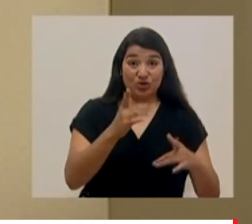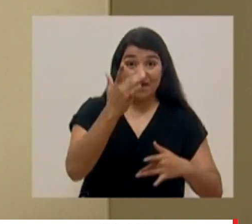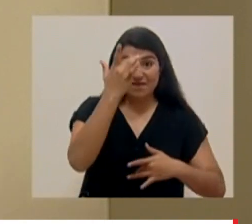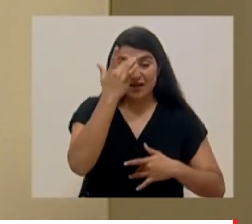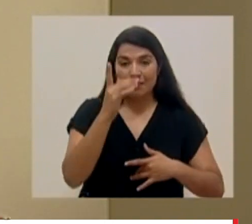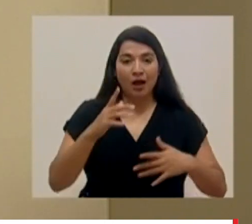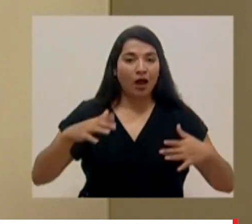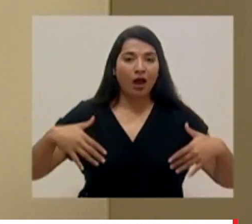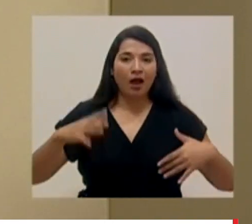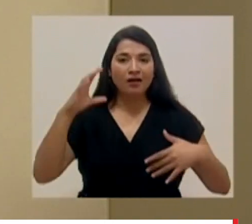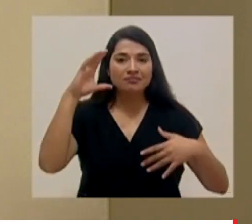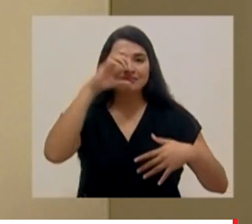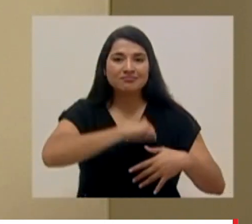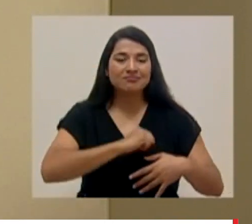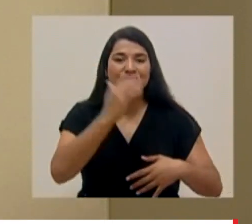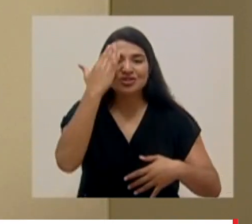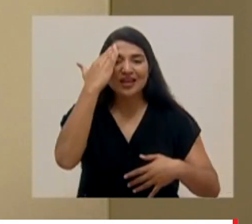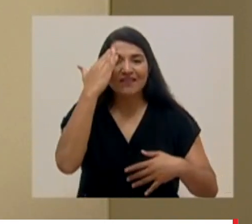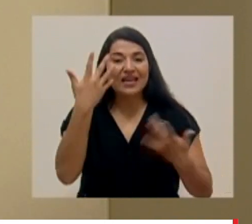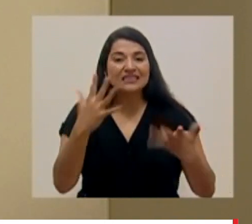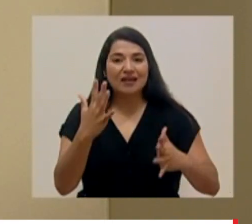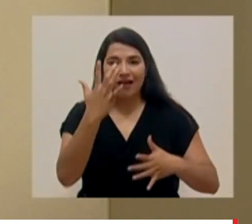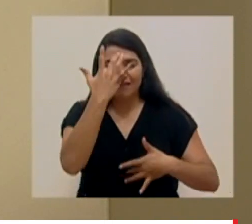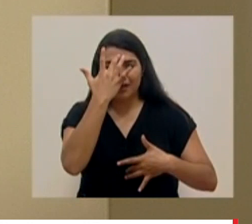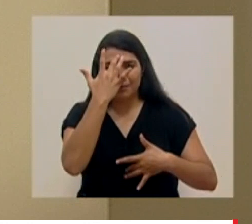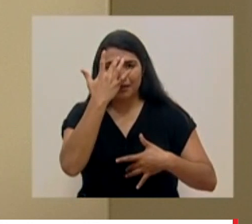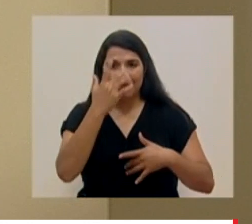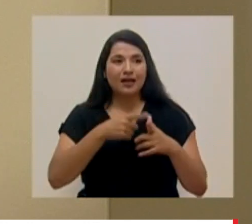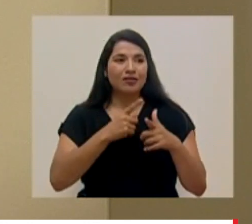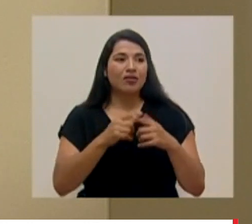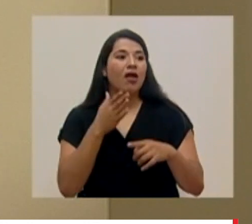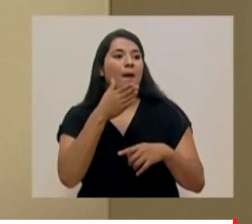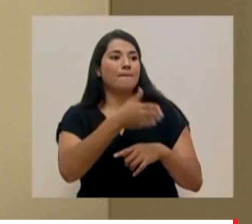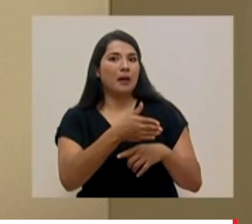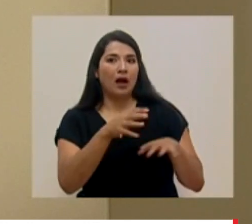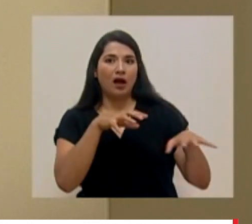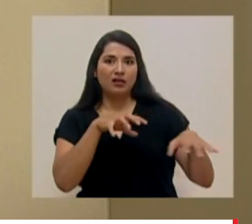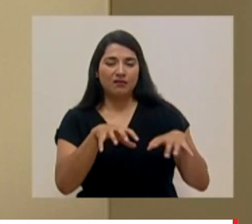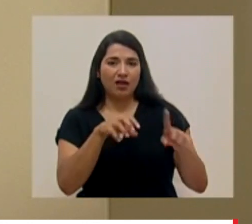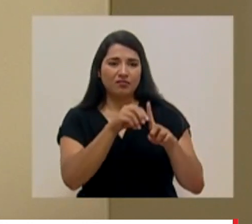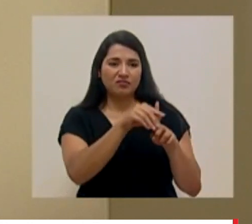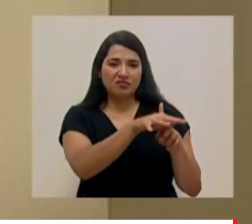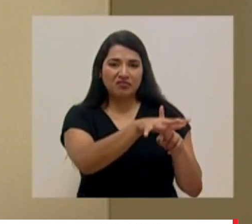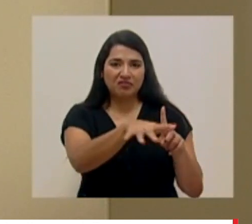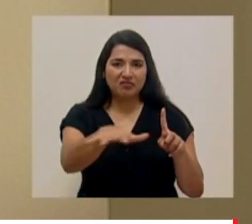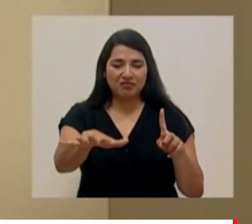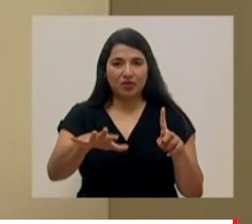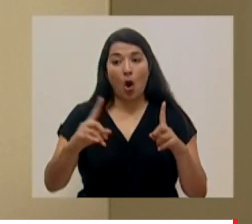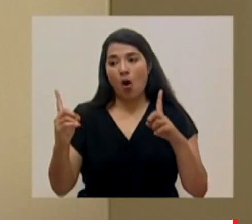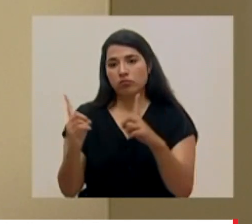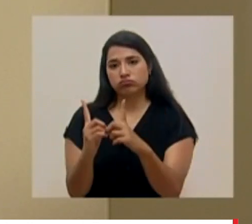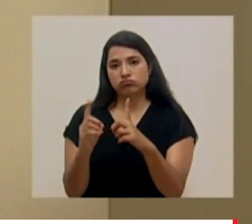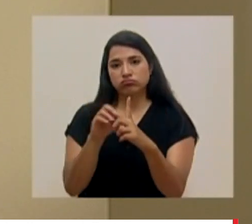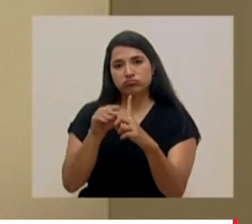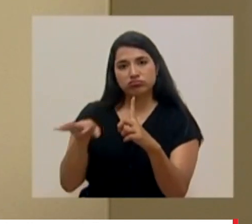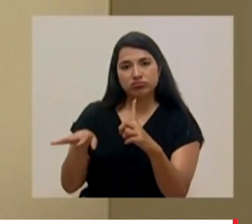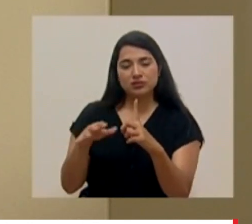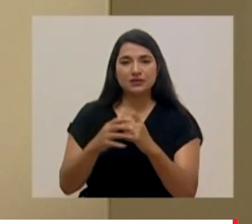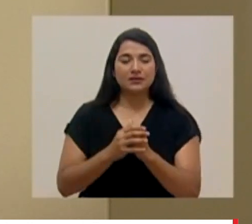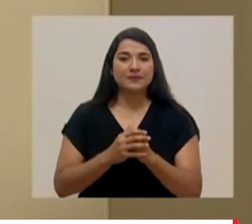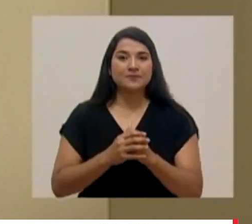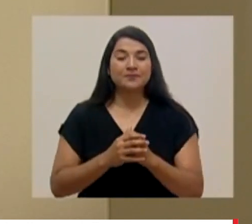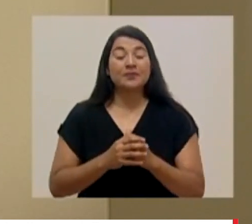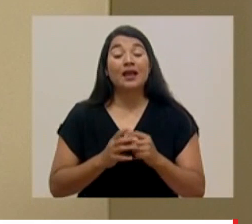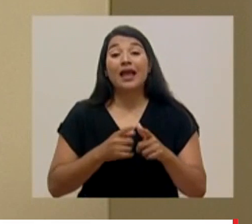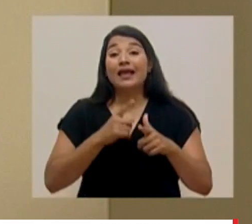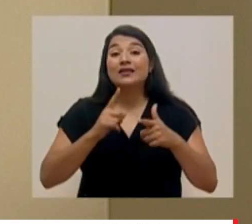diagnosticado o bien ni siquiera se llegó a diagnosticar. Entonces, por más intenciones o por